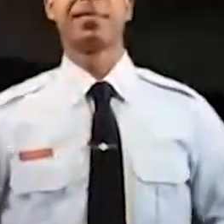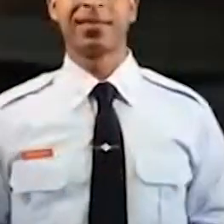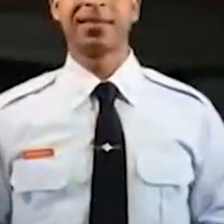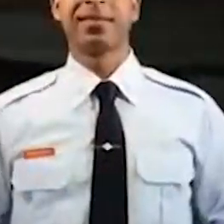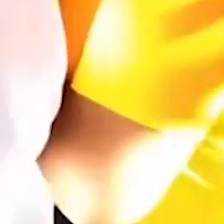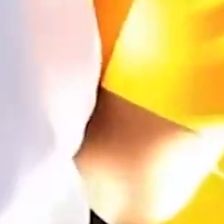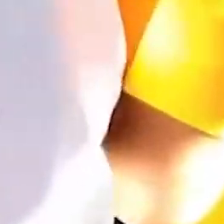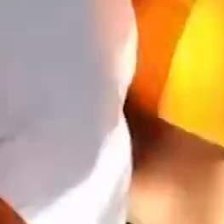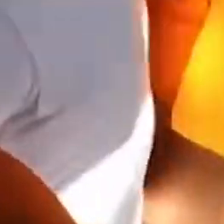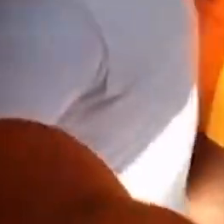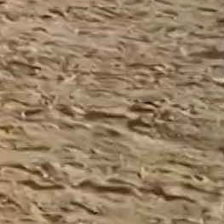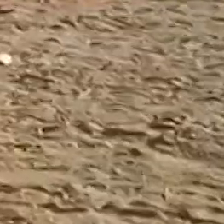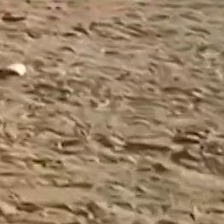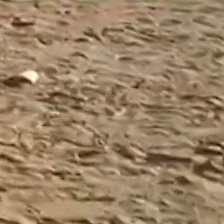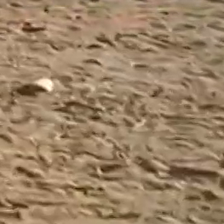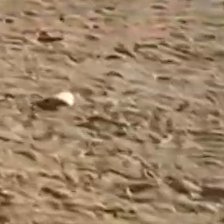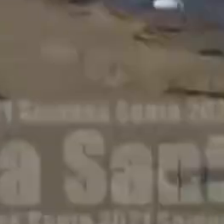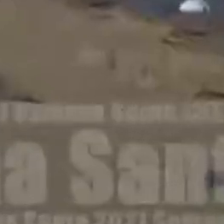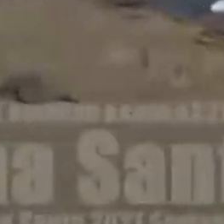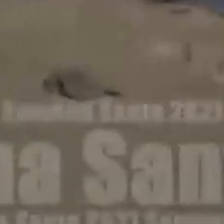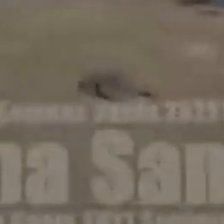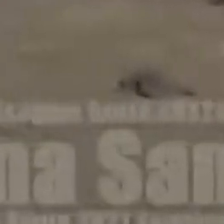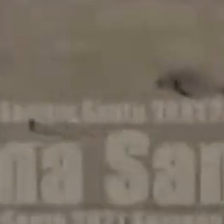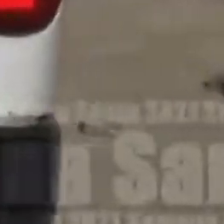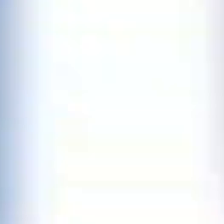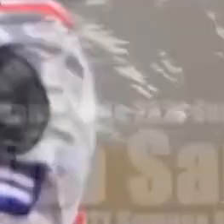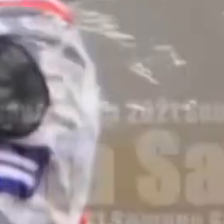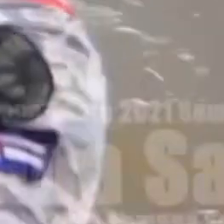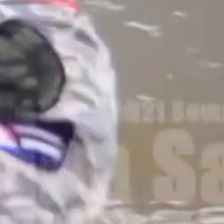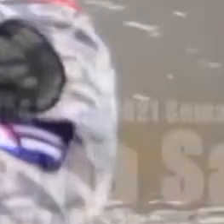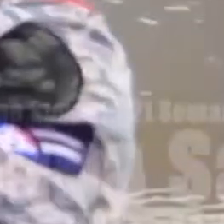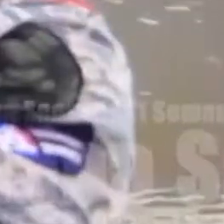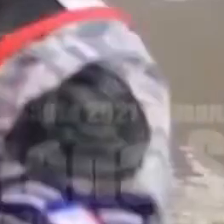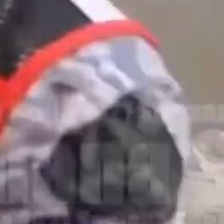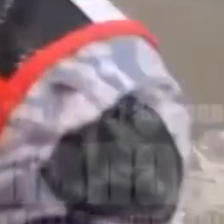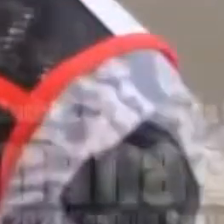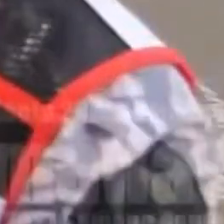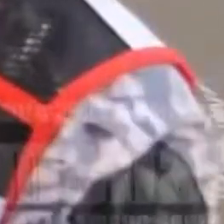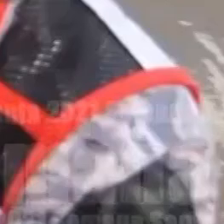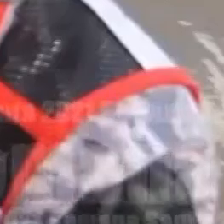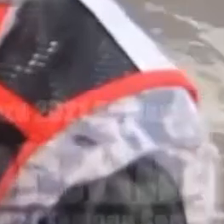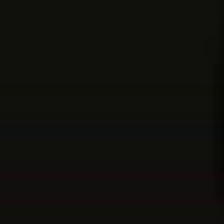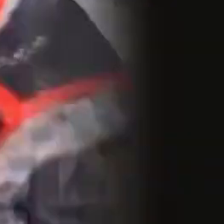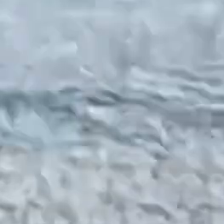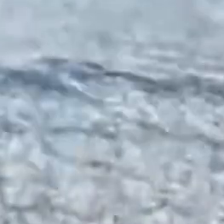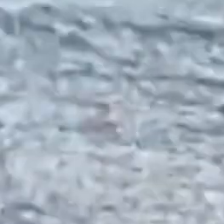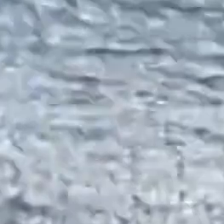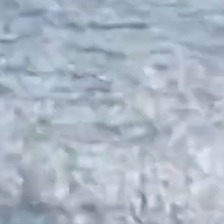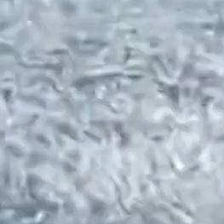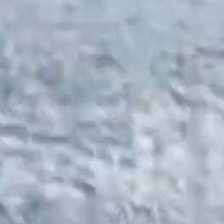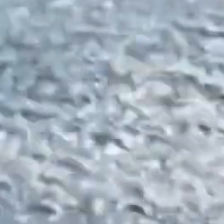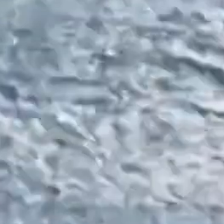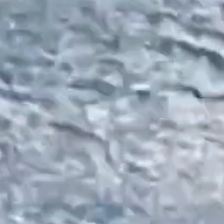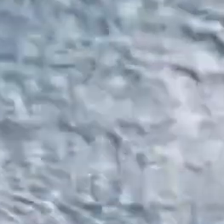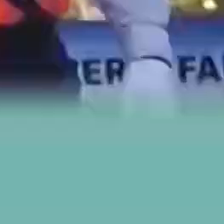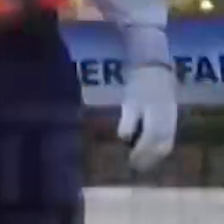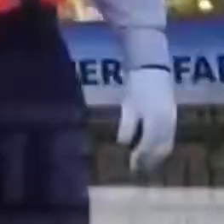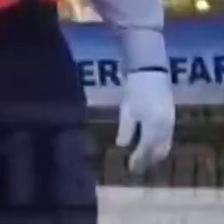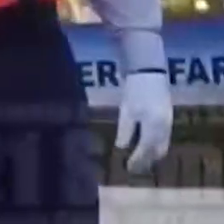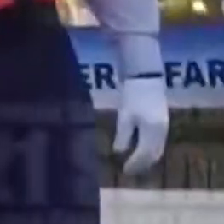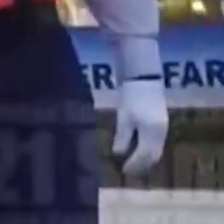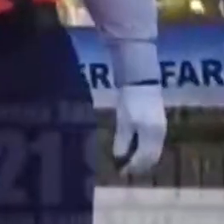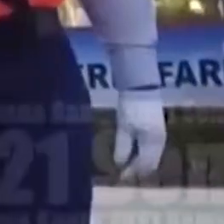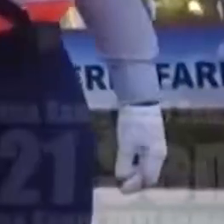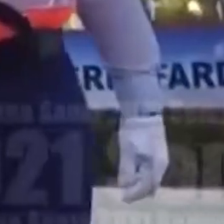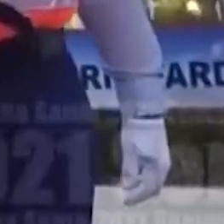en Semana Santa a través de los canales de televisión Canal 4 FD y RTVD Canal 17, las emisoras Dominicana